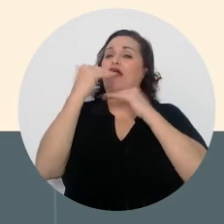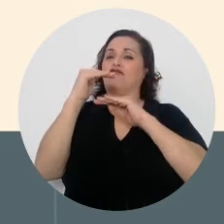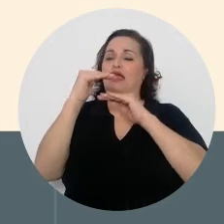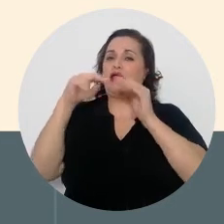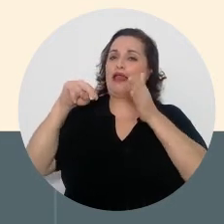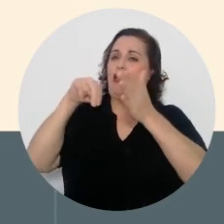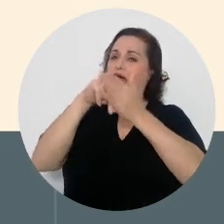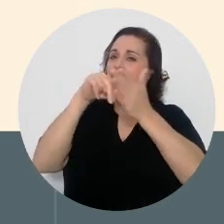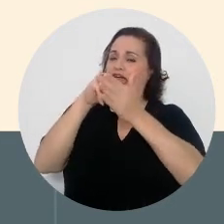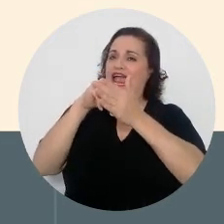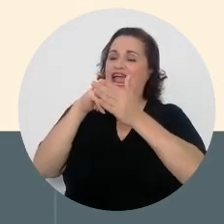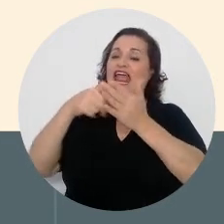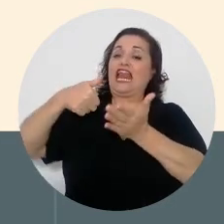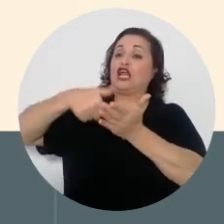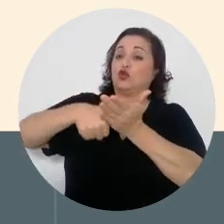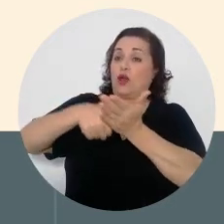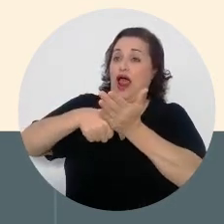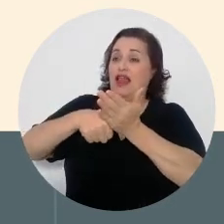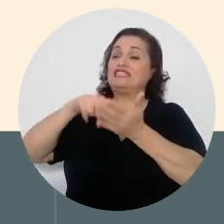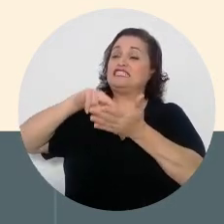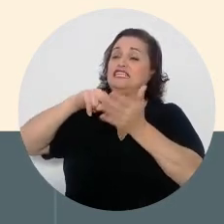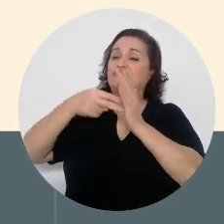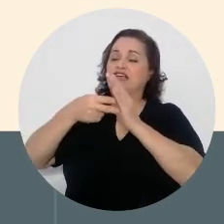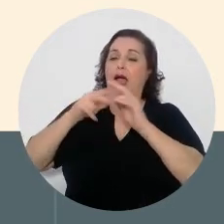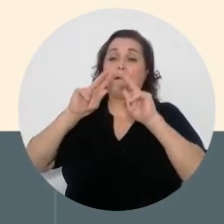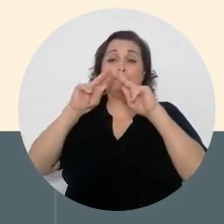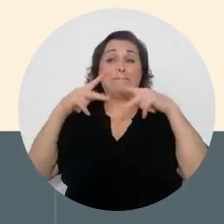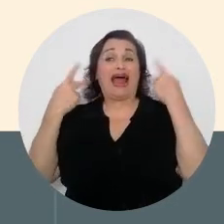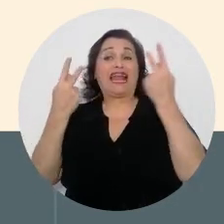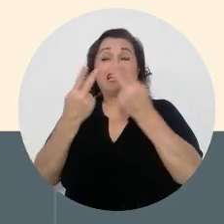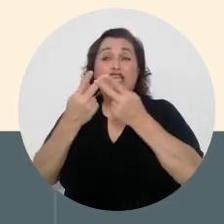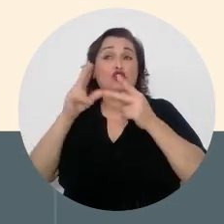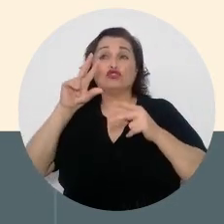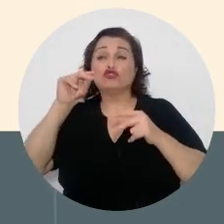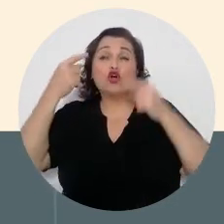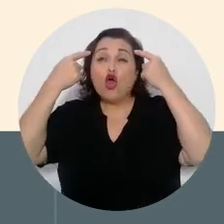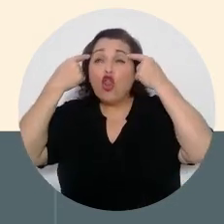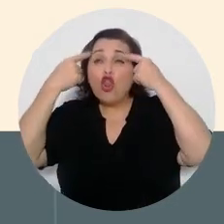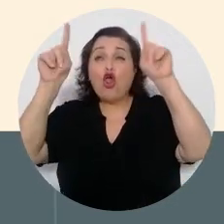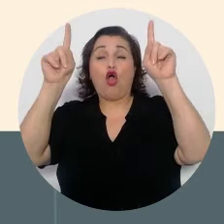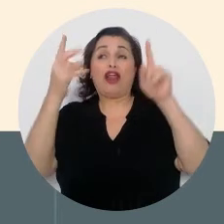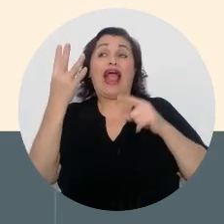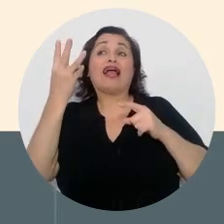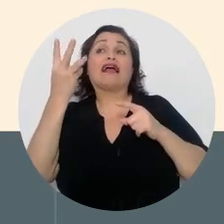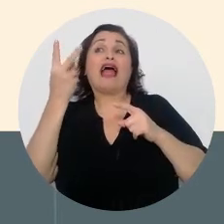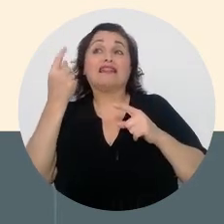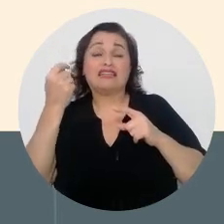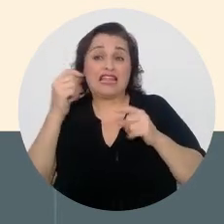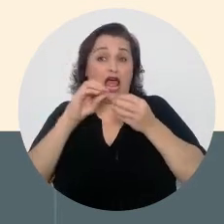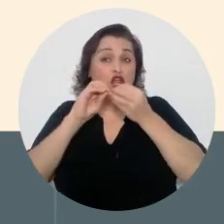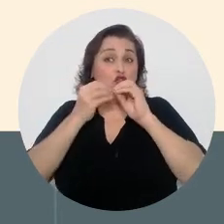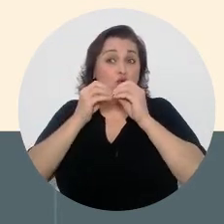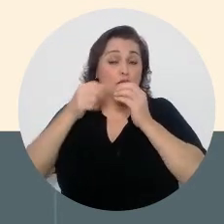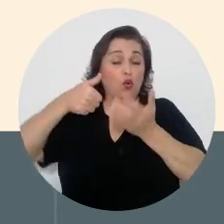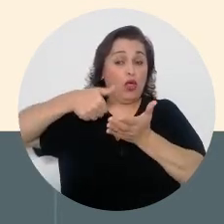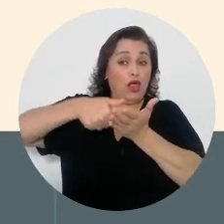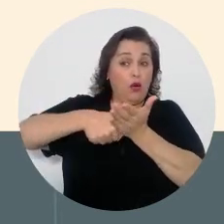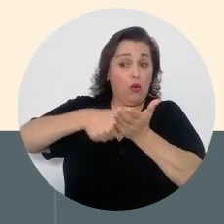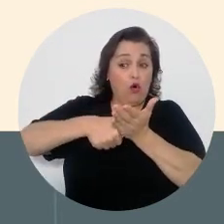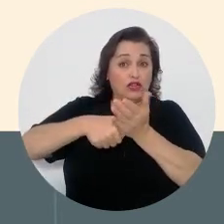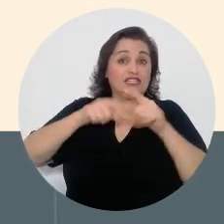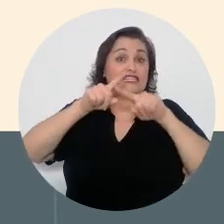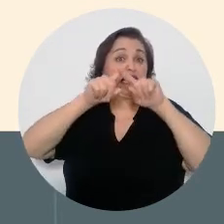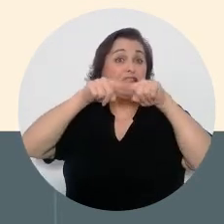los partidos políticos que no alcancen este número, dependiendo de las votaciones que se